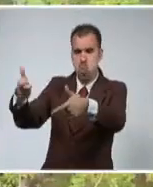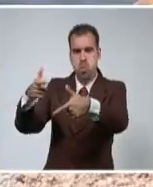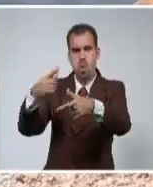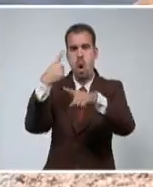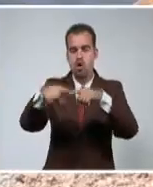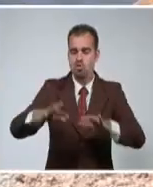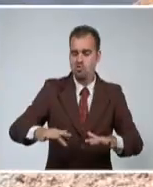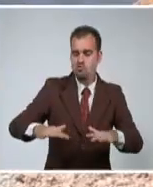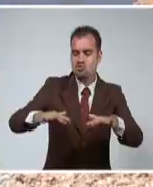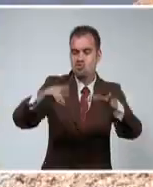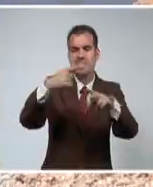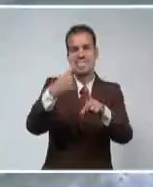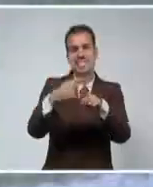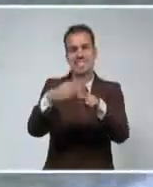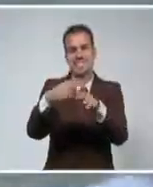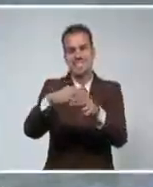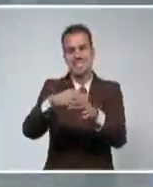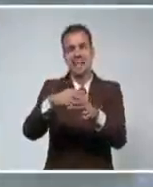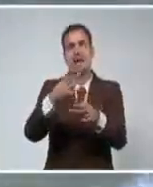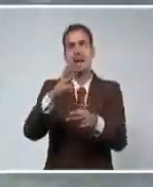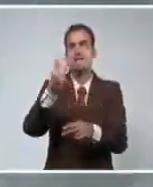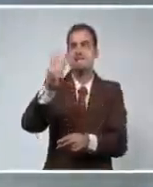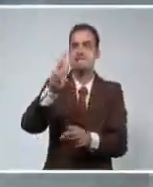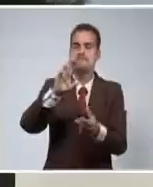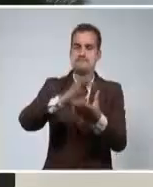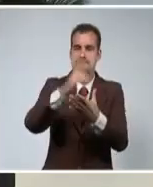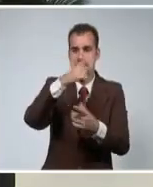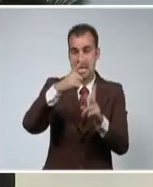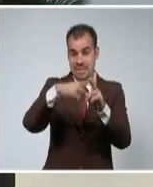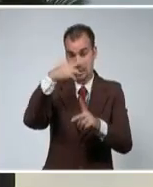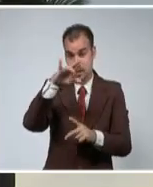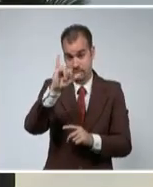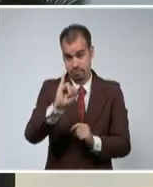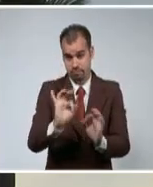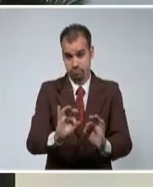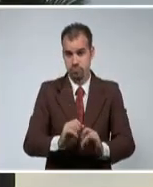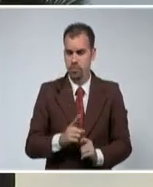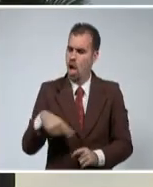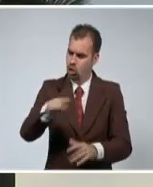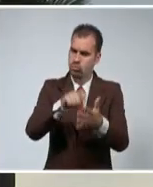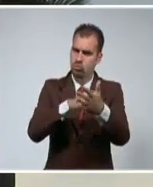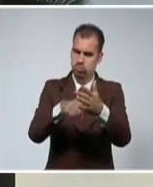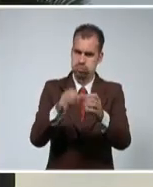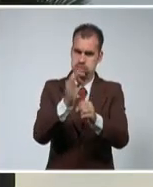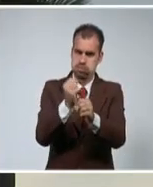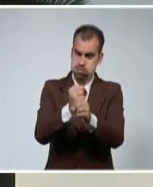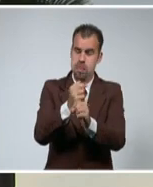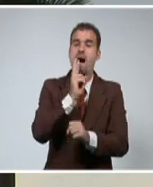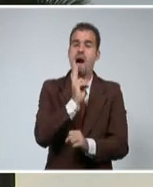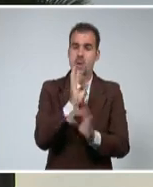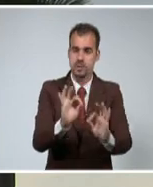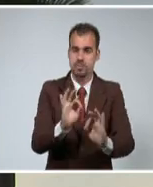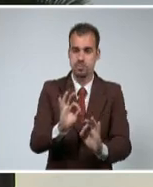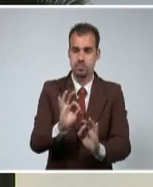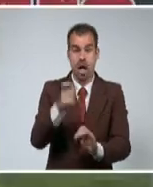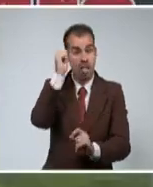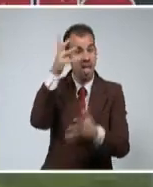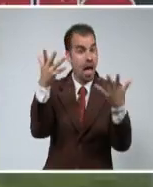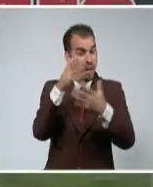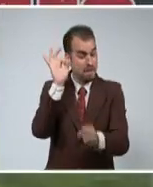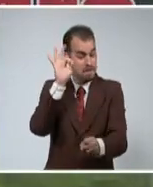Mayarí. Es el Plan Hidráulico Nacional, con las ideas del comandante en jefe Fidel Castro